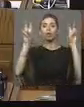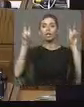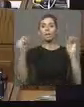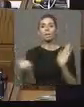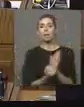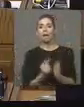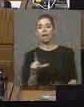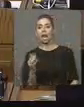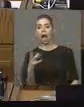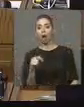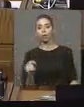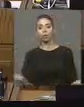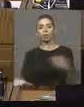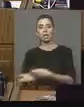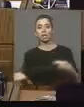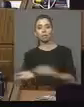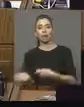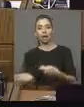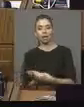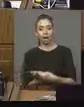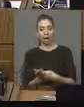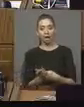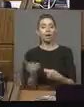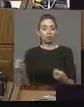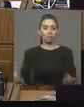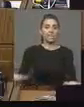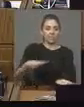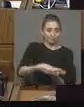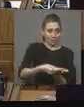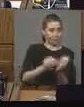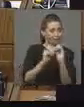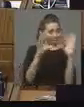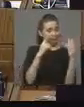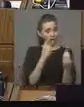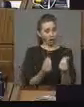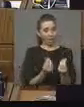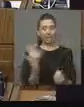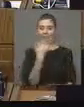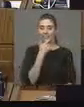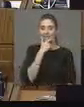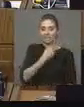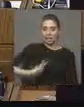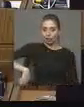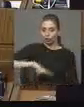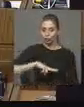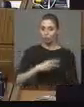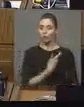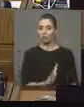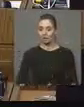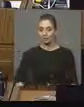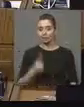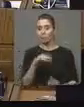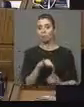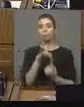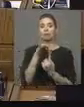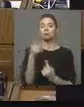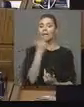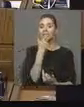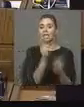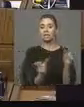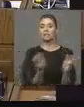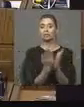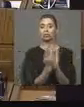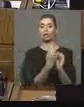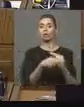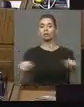marca Lauret. Una clara inversión en calidad. Se ríen de nosotros, presidente, pero principalmente se ríen de los estudiantes